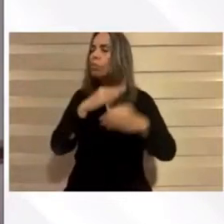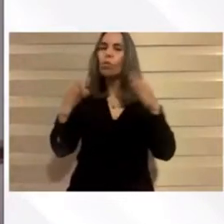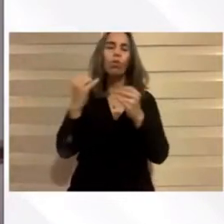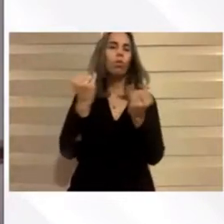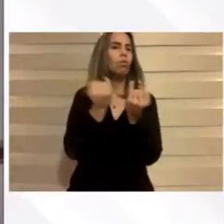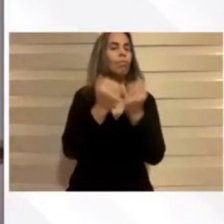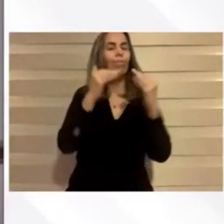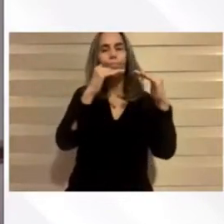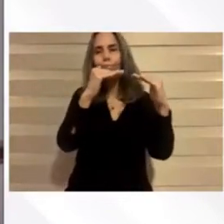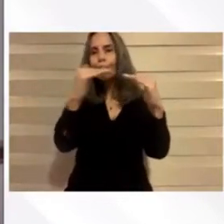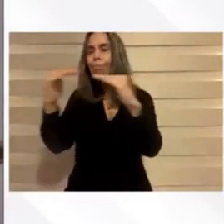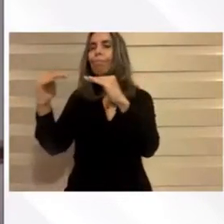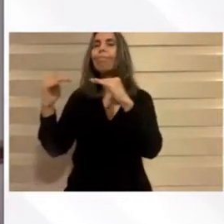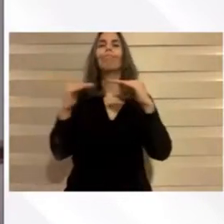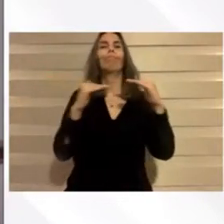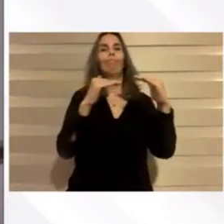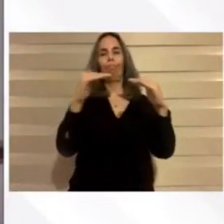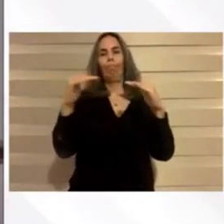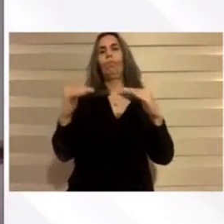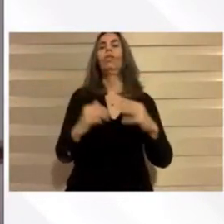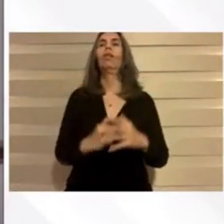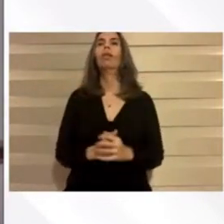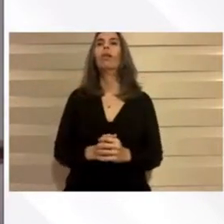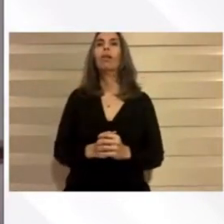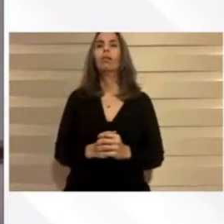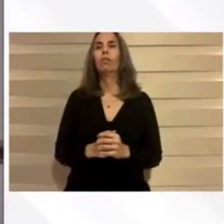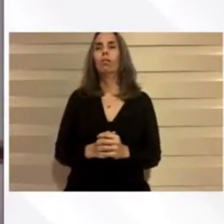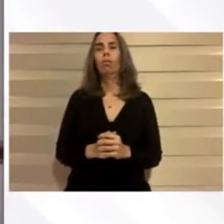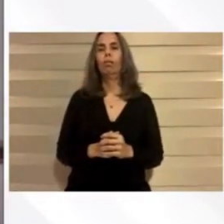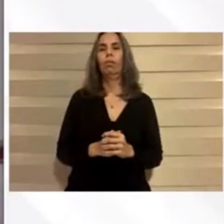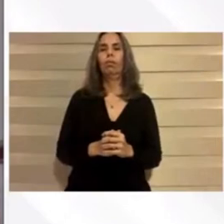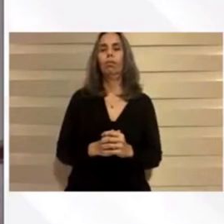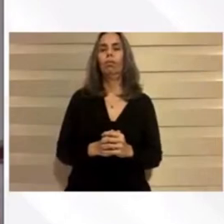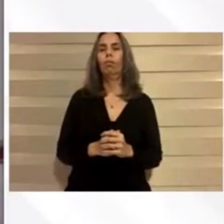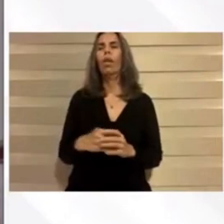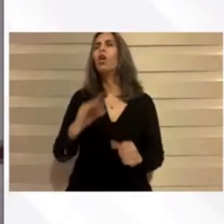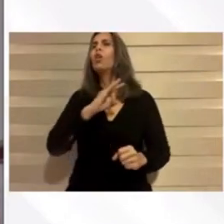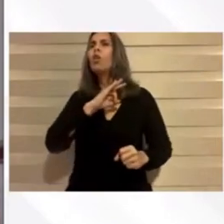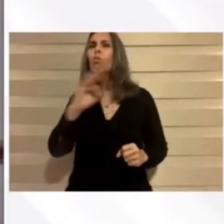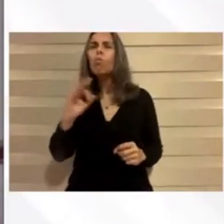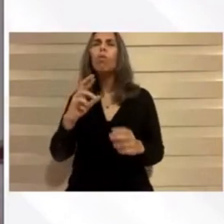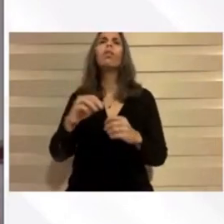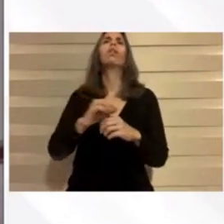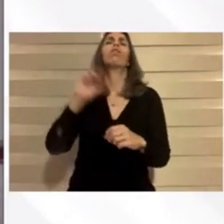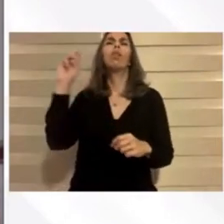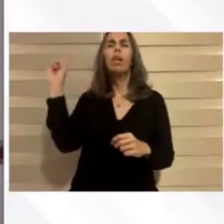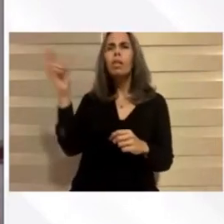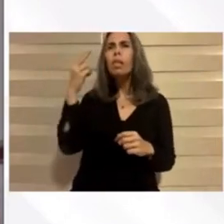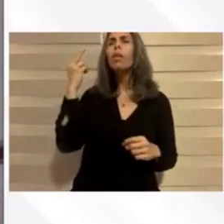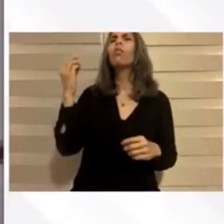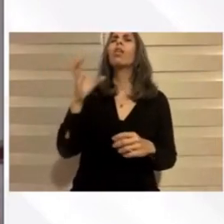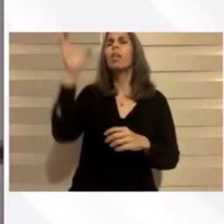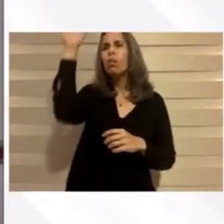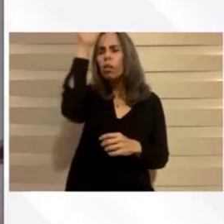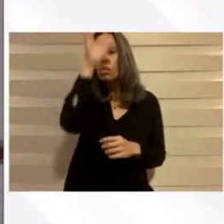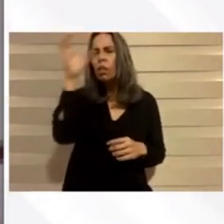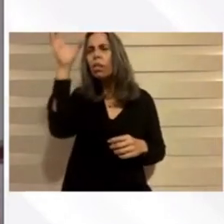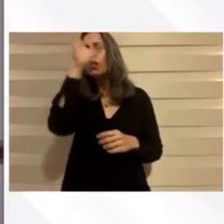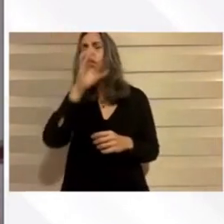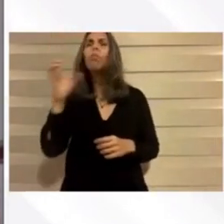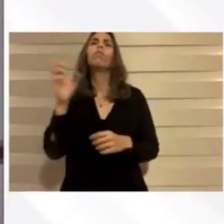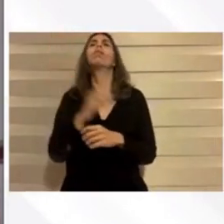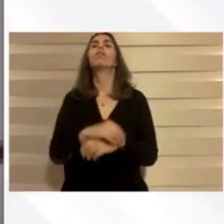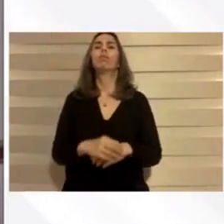fórmulas de innovación, de nuevas capacidades tecnológicas, científicas, pero de la mano de este